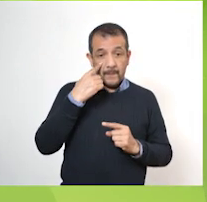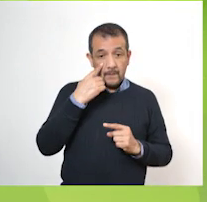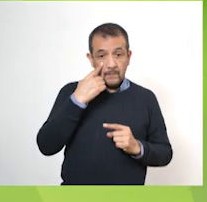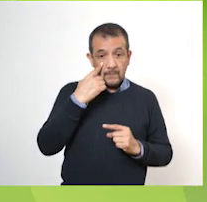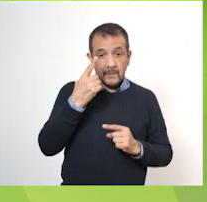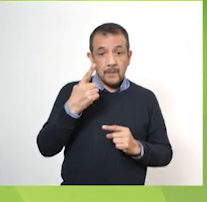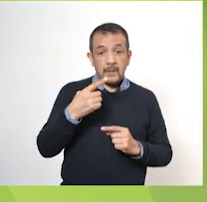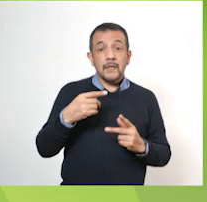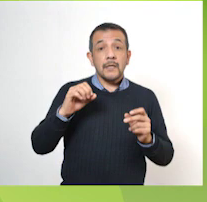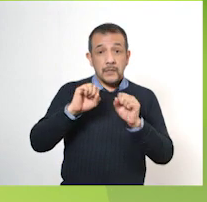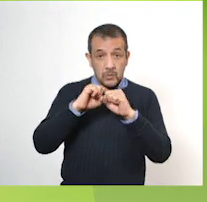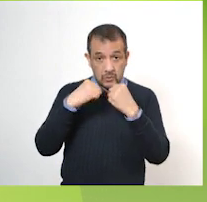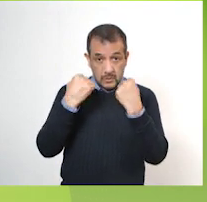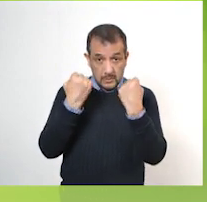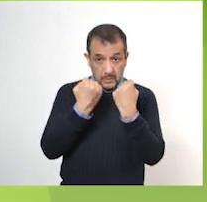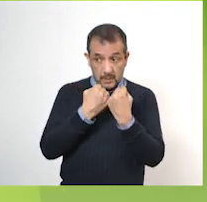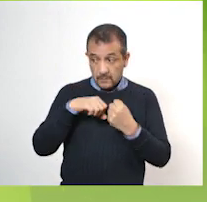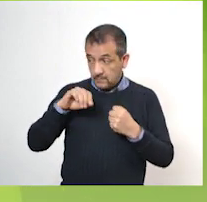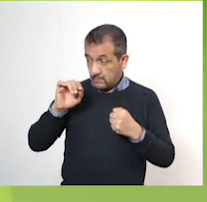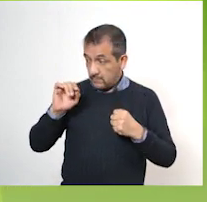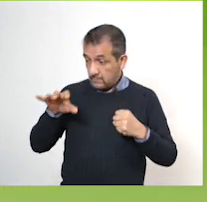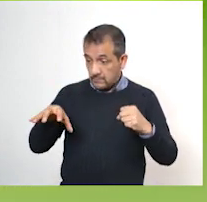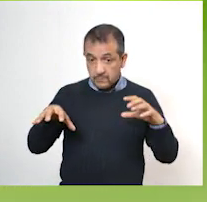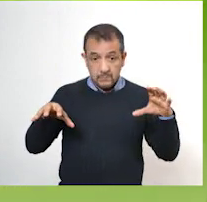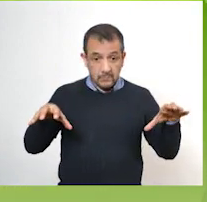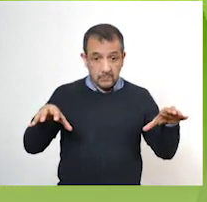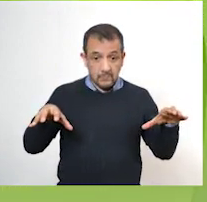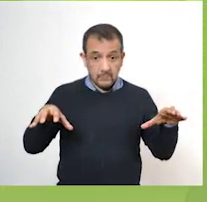¿Qué pasa con cada una de las sociedades?